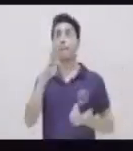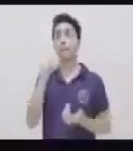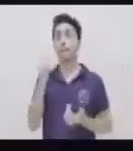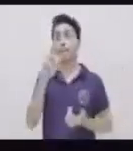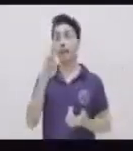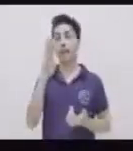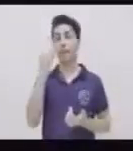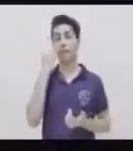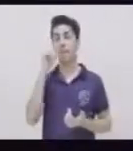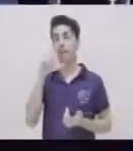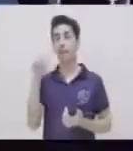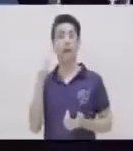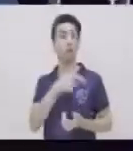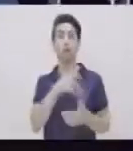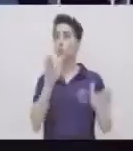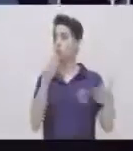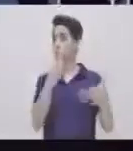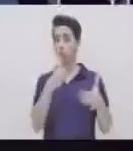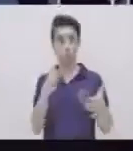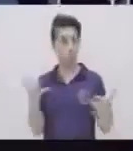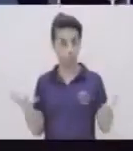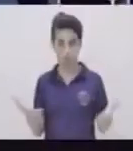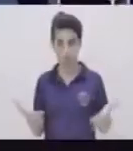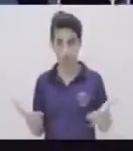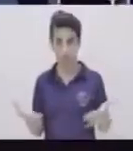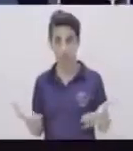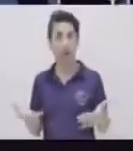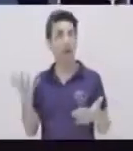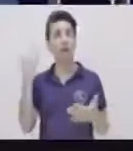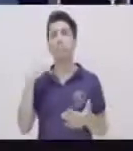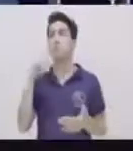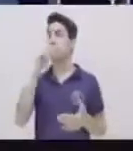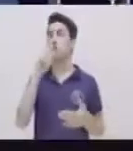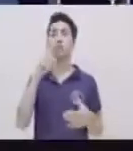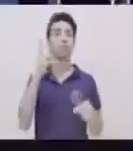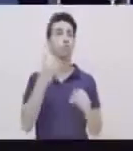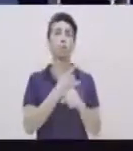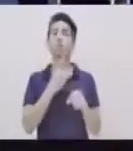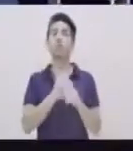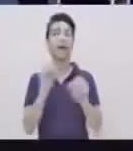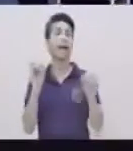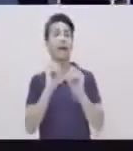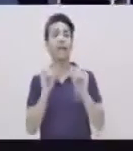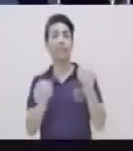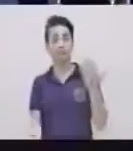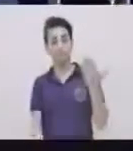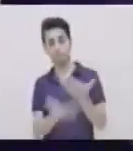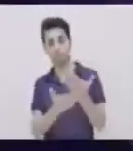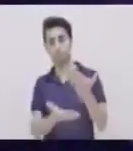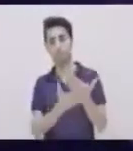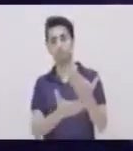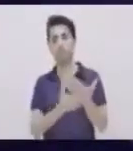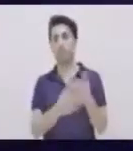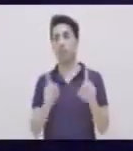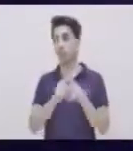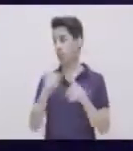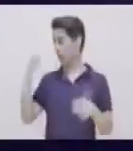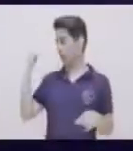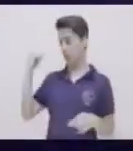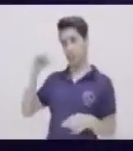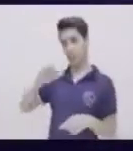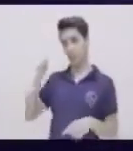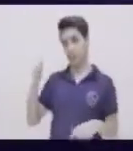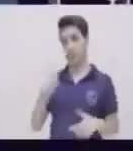por supuesto. Ahora, este arco es el que se utiliza para este instrumento que dijimos que es